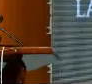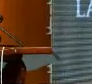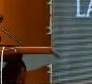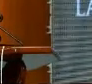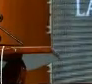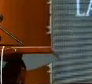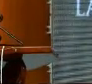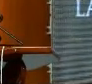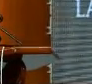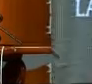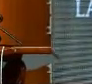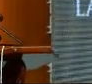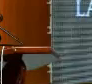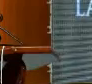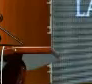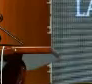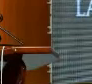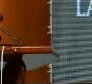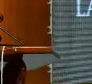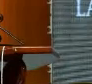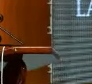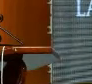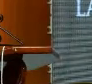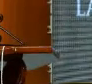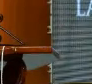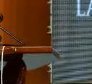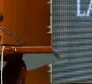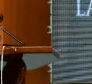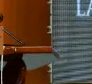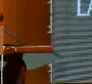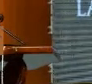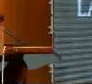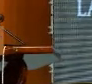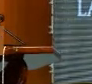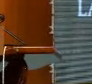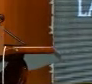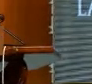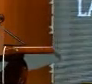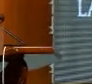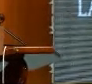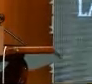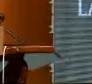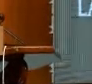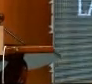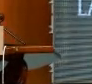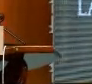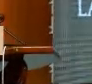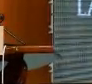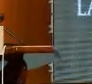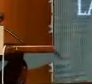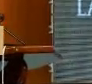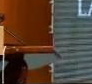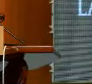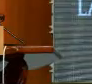Solo por él, por él mi alma llora.